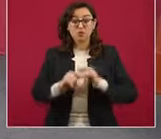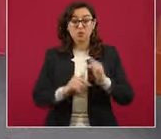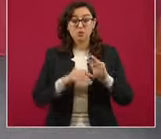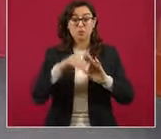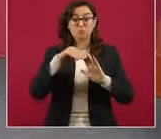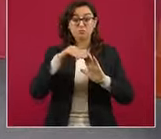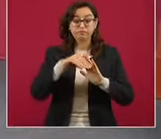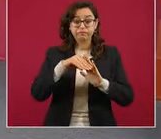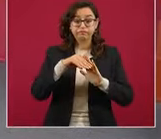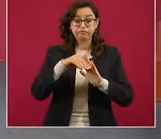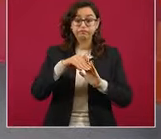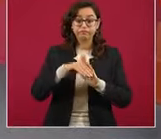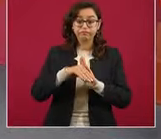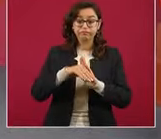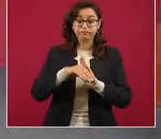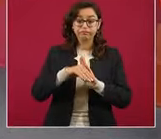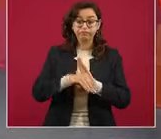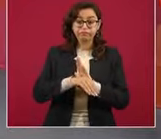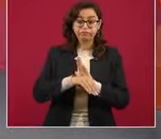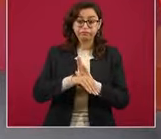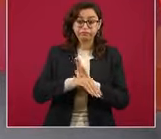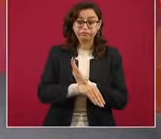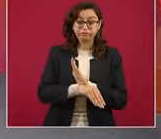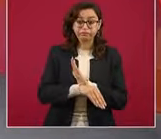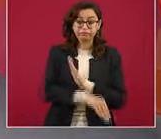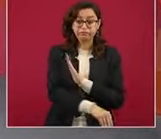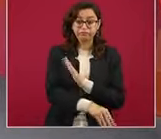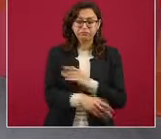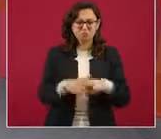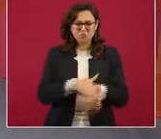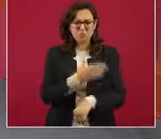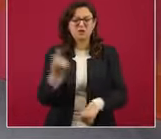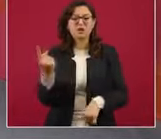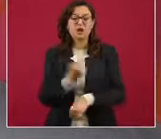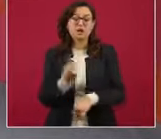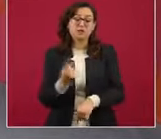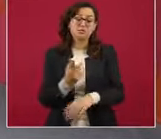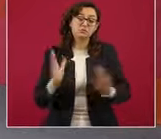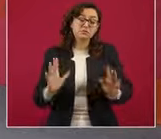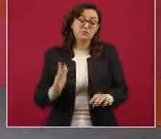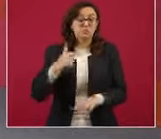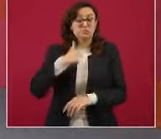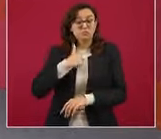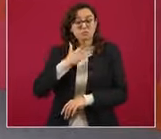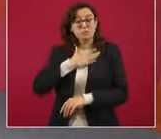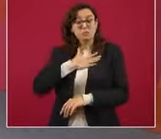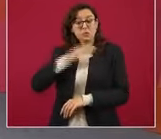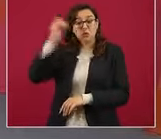Yo lo atribuyo al predominio del modelo neoliberal.